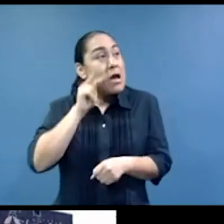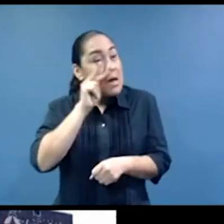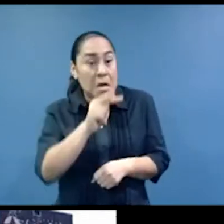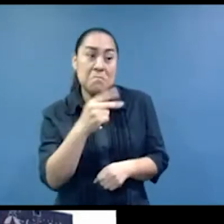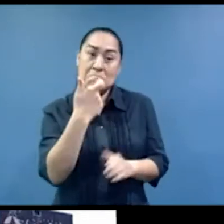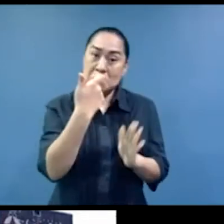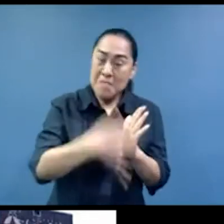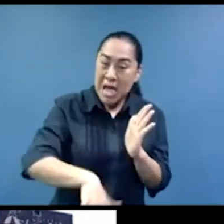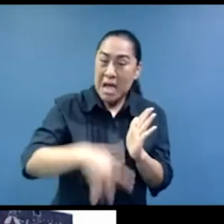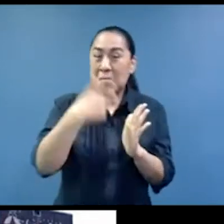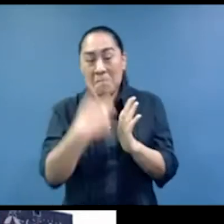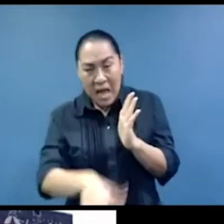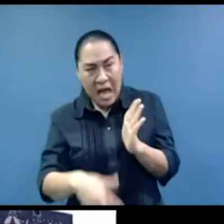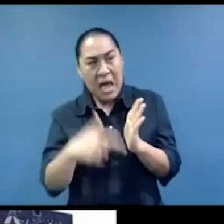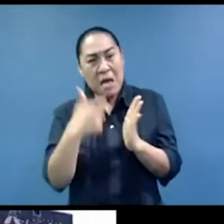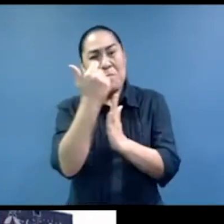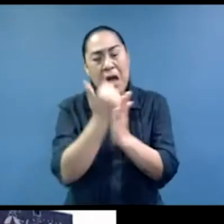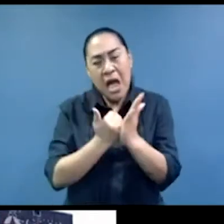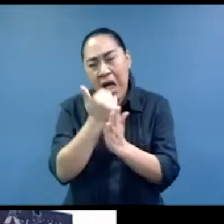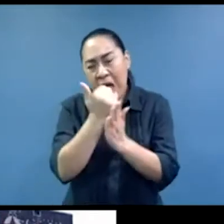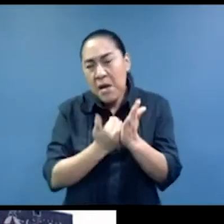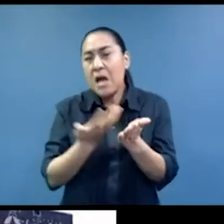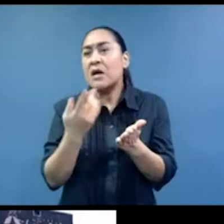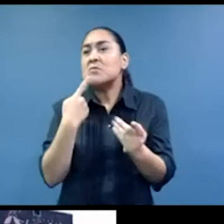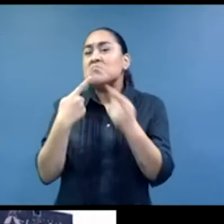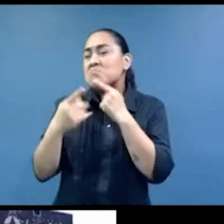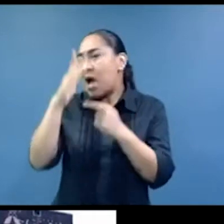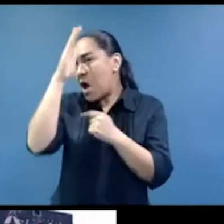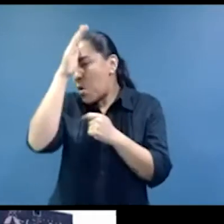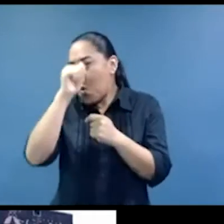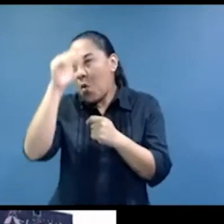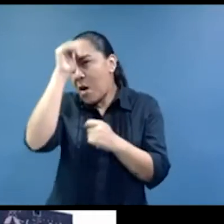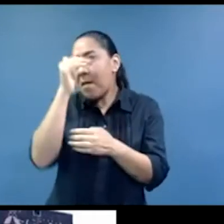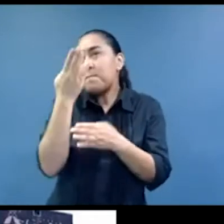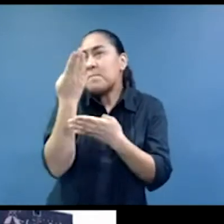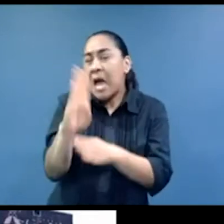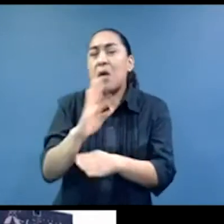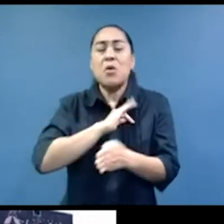tienen convenios con bancos y entonces puedes pagar a